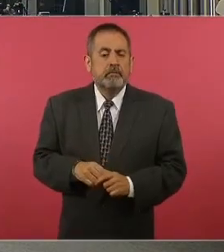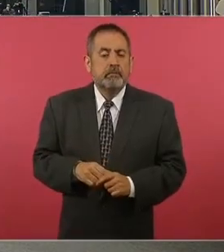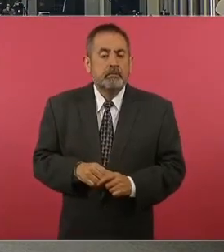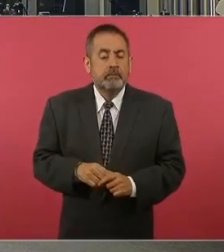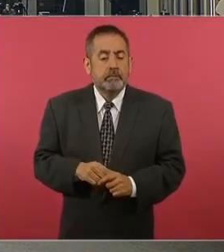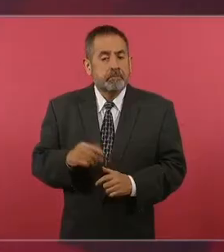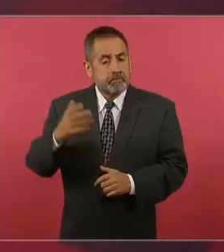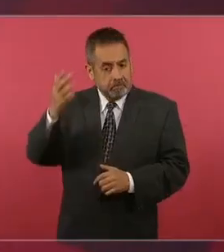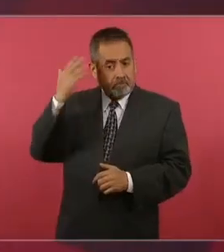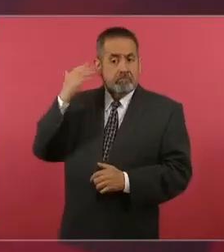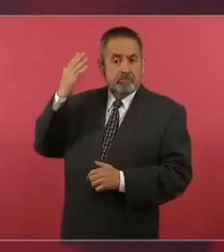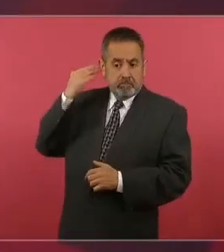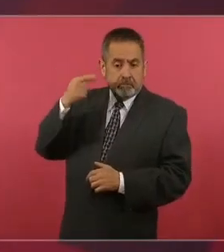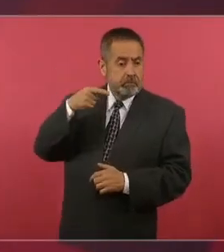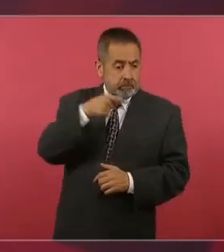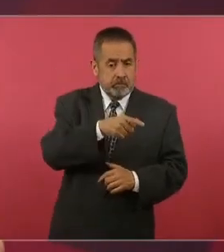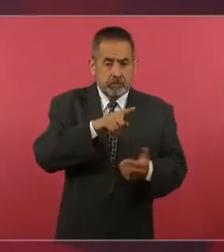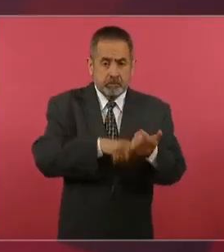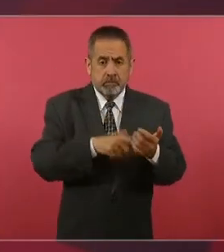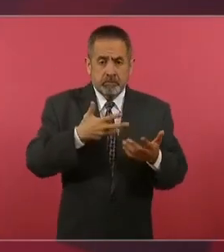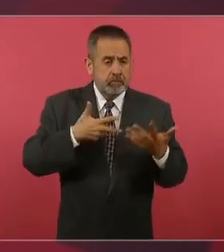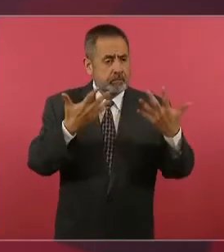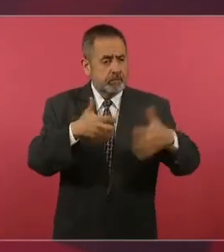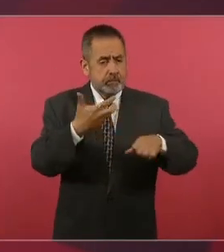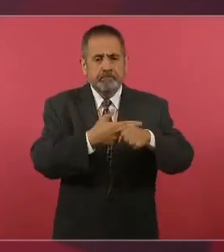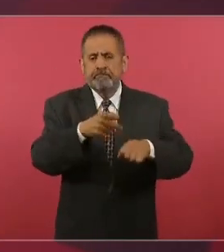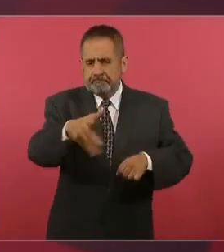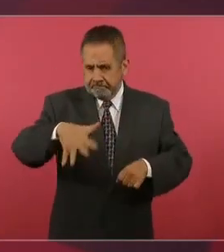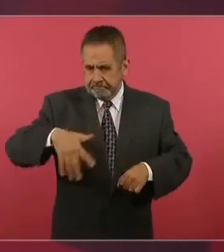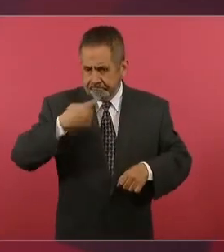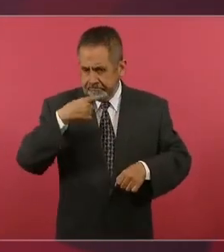existía la empresa, como tú lo mencionas,